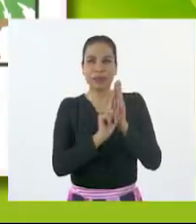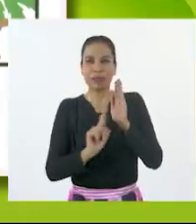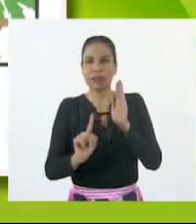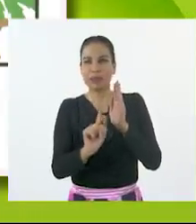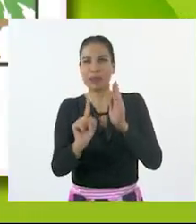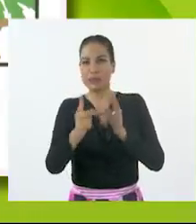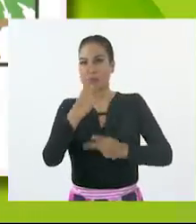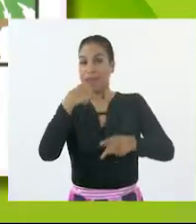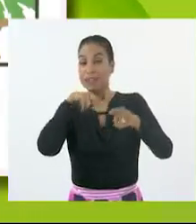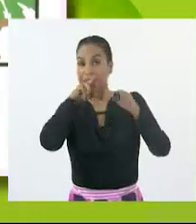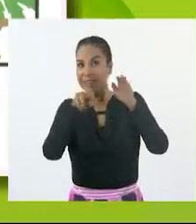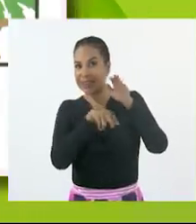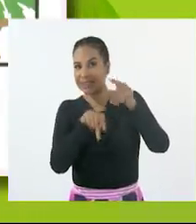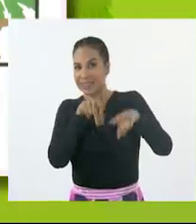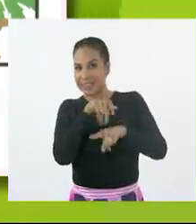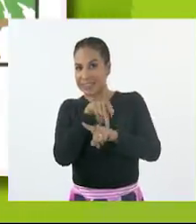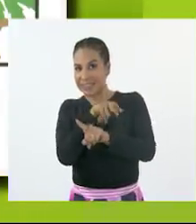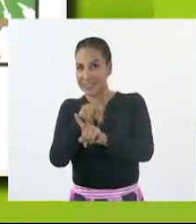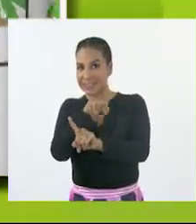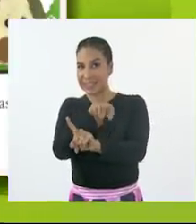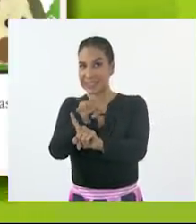las serpientes.